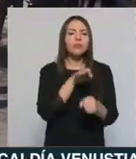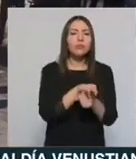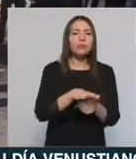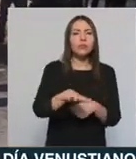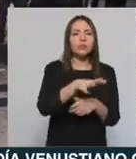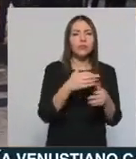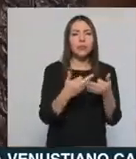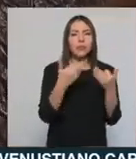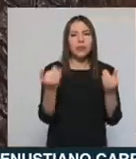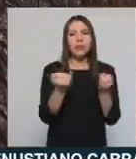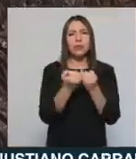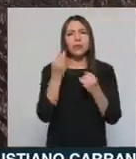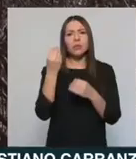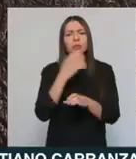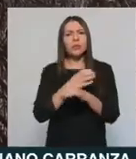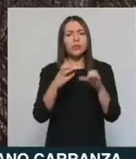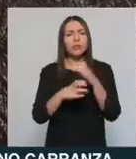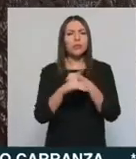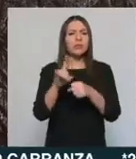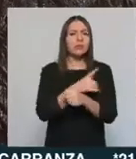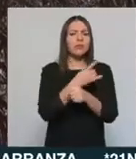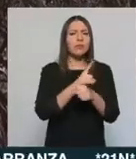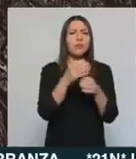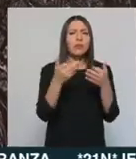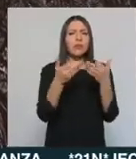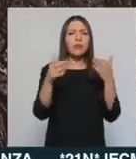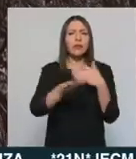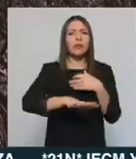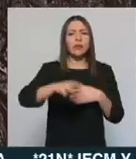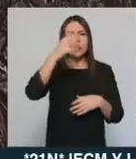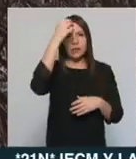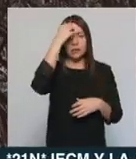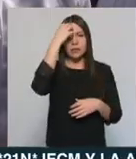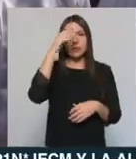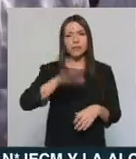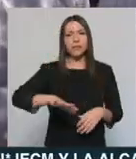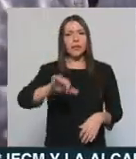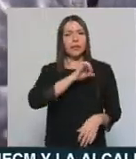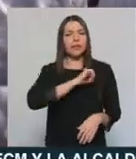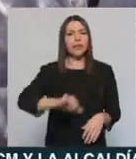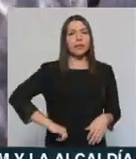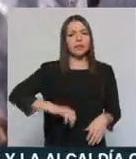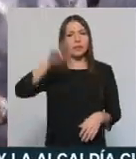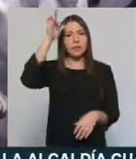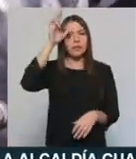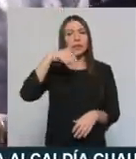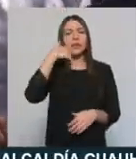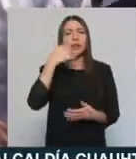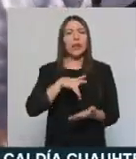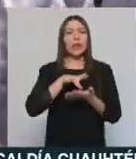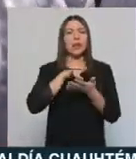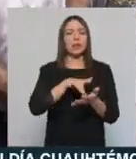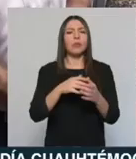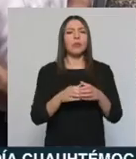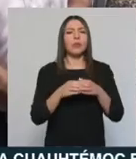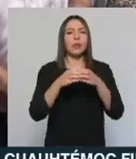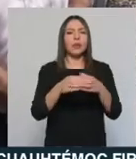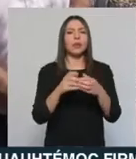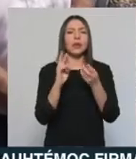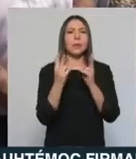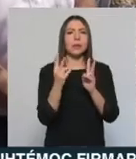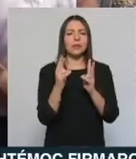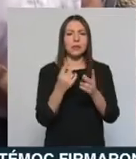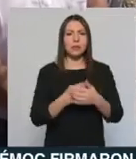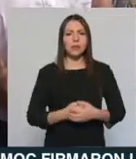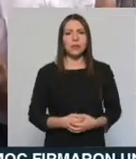serie de irregularidades que se han presentado con las áreas verdes de Chapultepec, la alcaldía Miguel Hidalgo se sumó al frente de vecinos. Vamos a